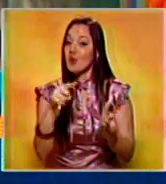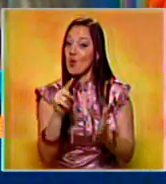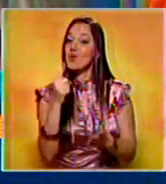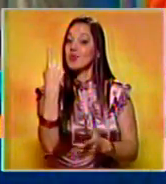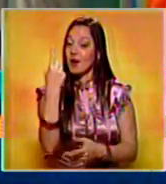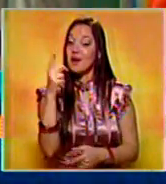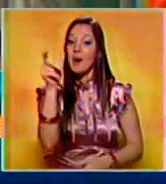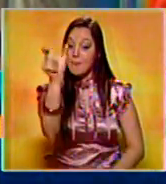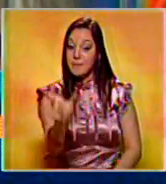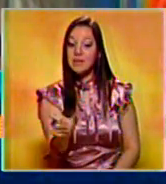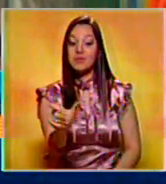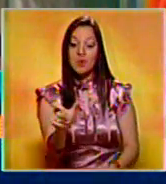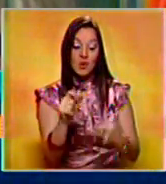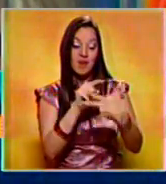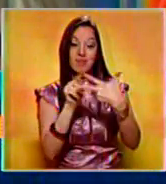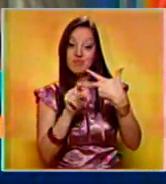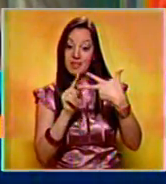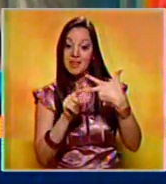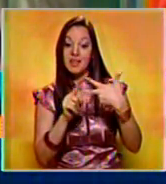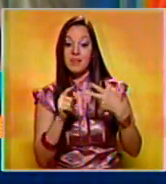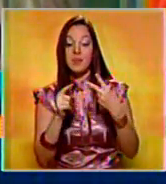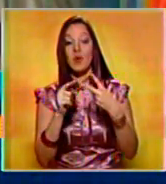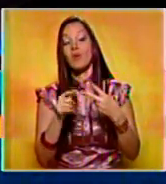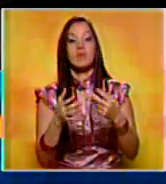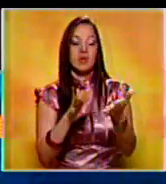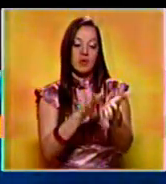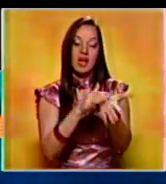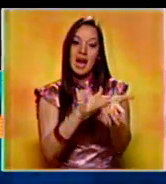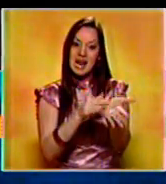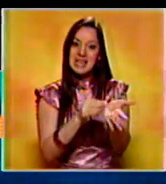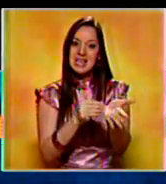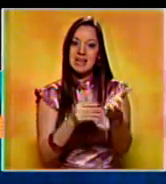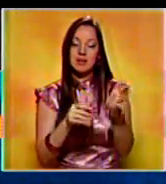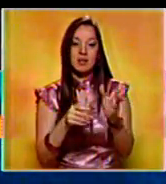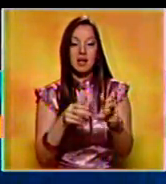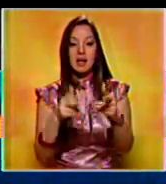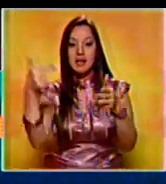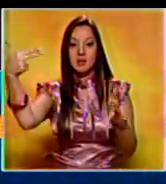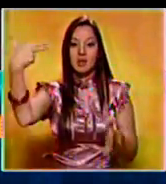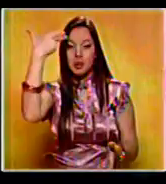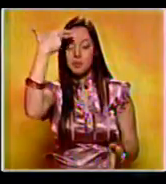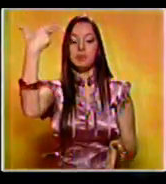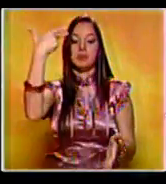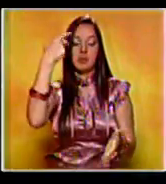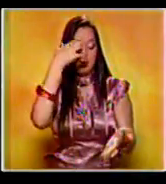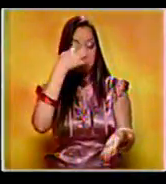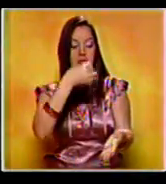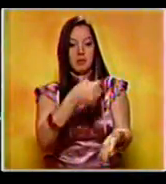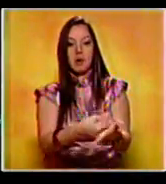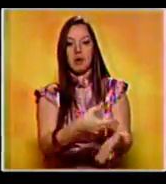tercero es una mancha de sangre hallada en la mano izquierda de nisman cuando el disparo habría sido con la derecha